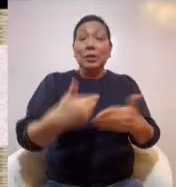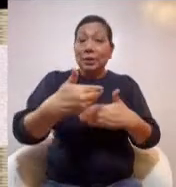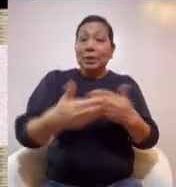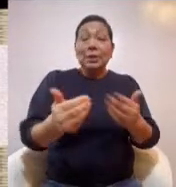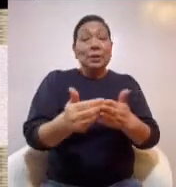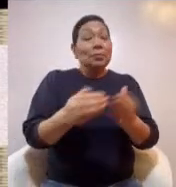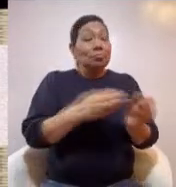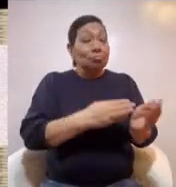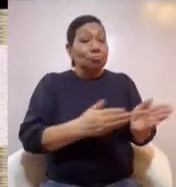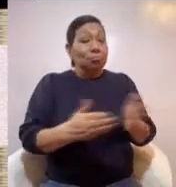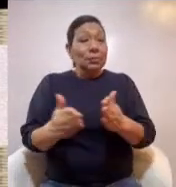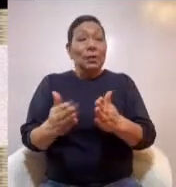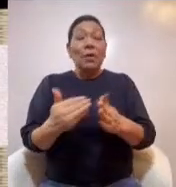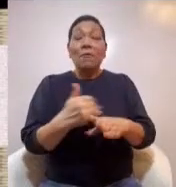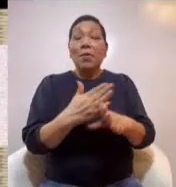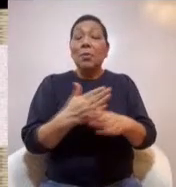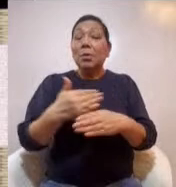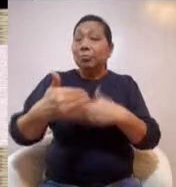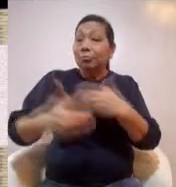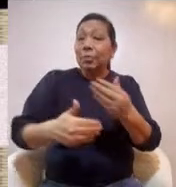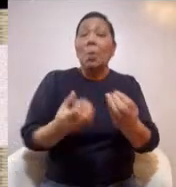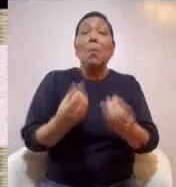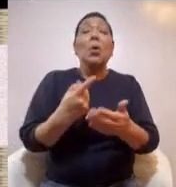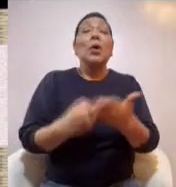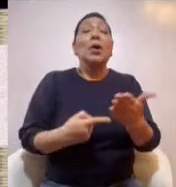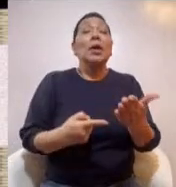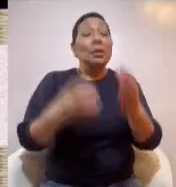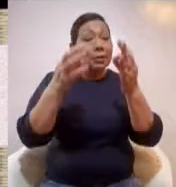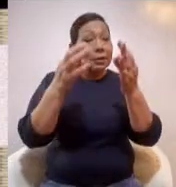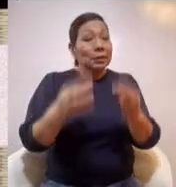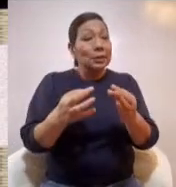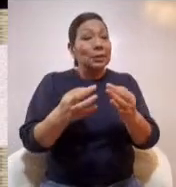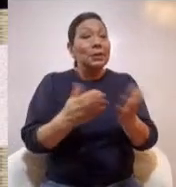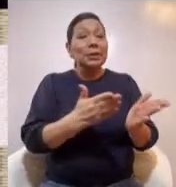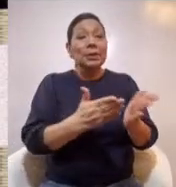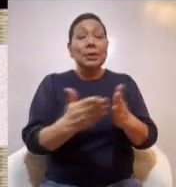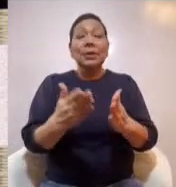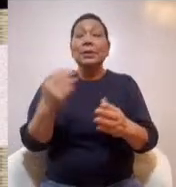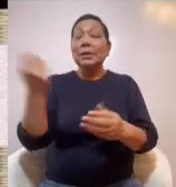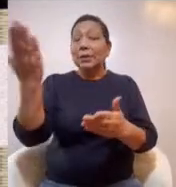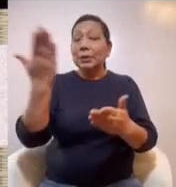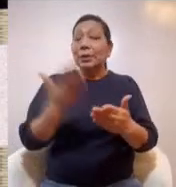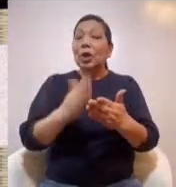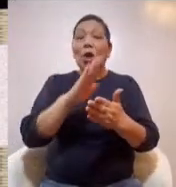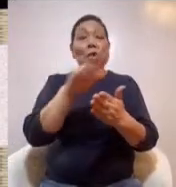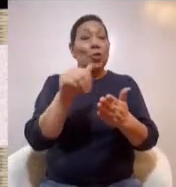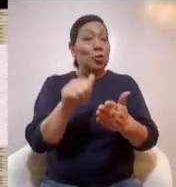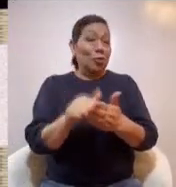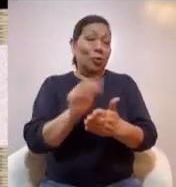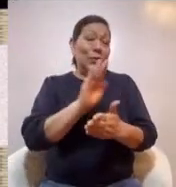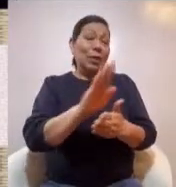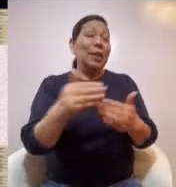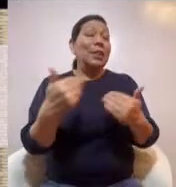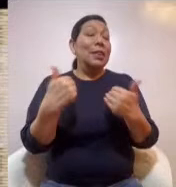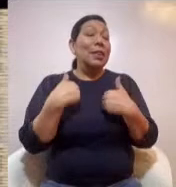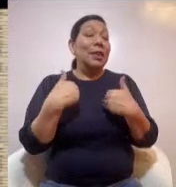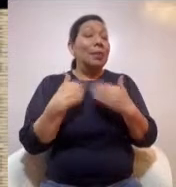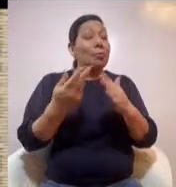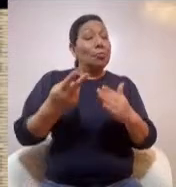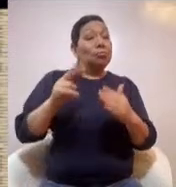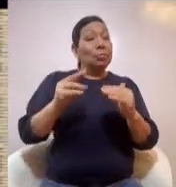como decíamos antes, el desmontaje de los estereotipos de género, porque en definitiva los estereotipos de género los tenemos todos y todas